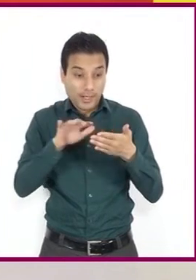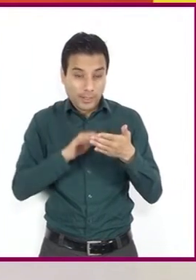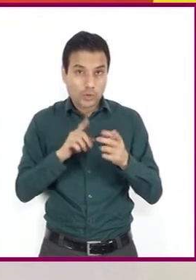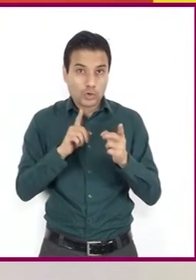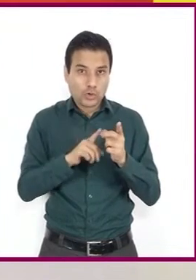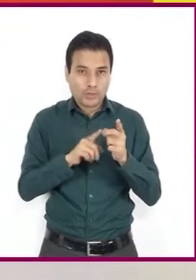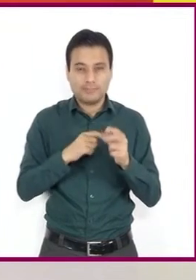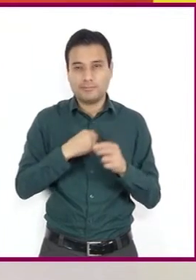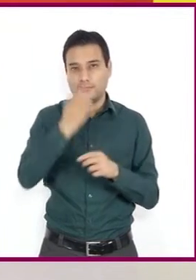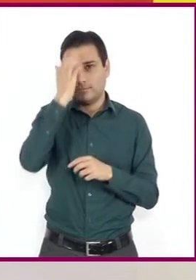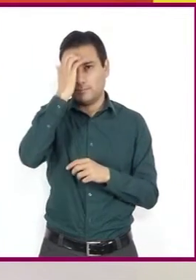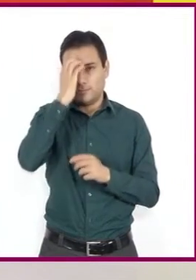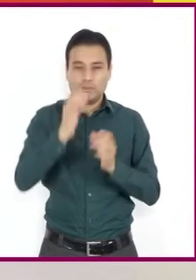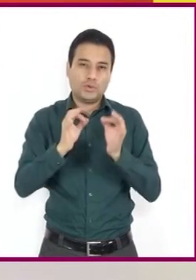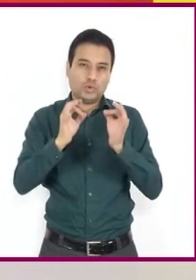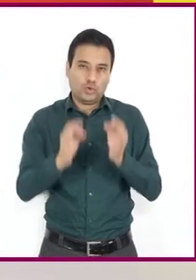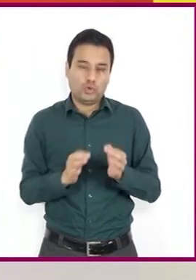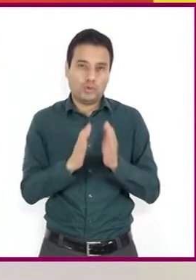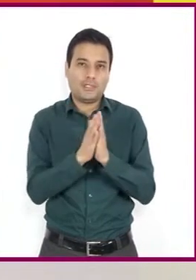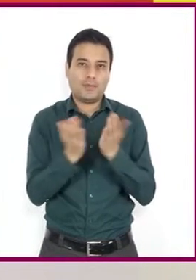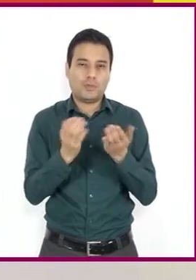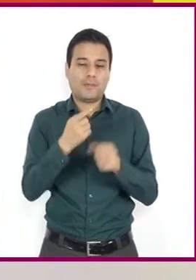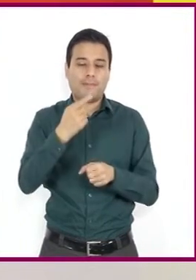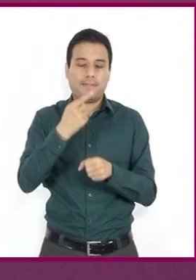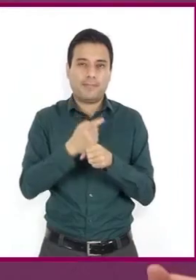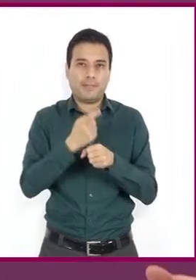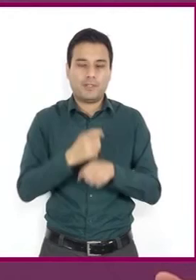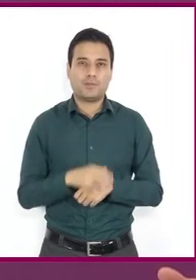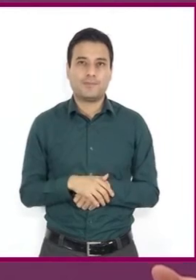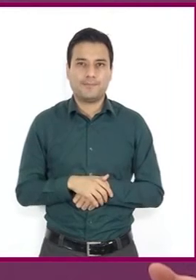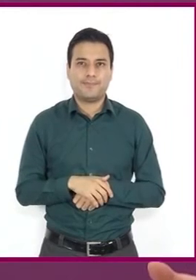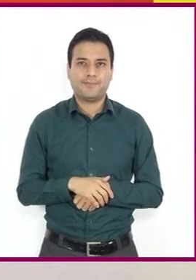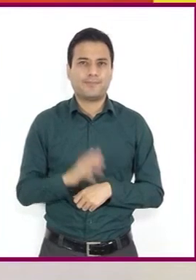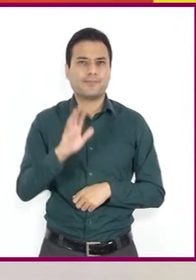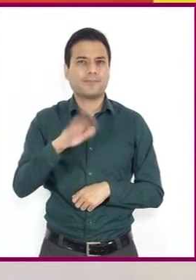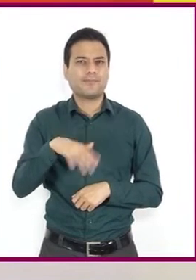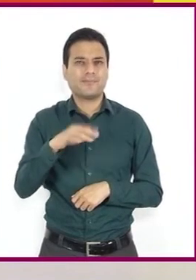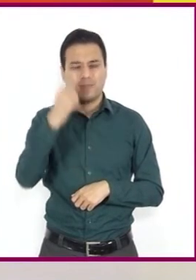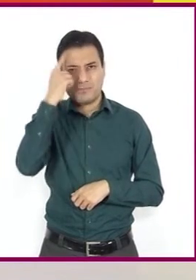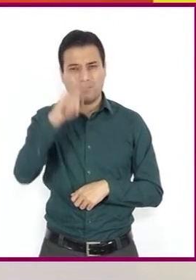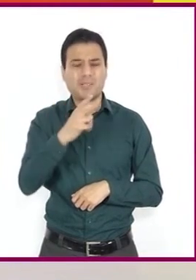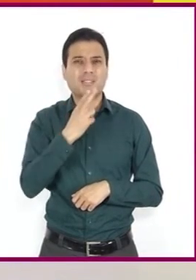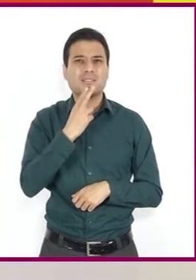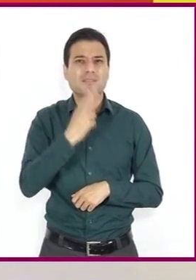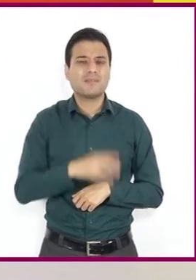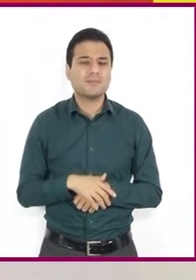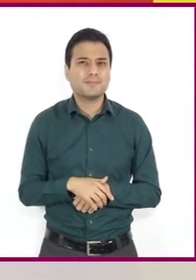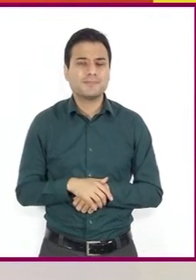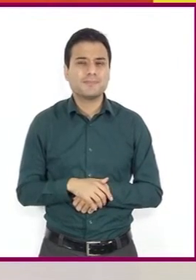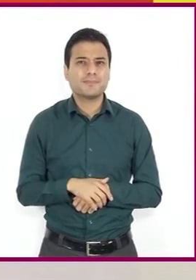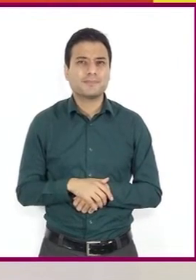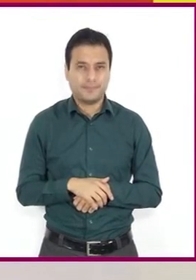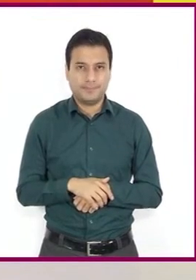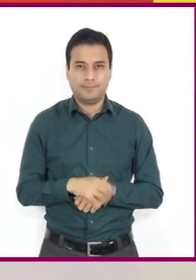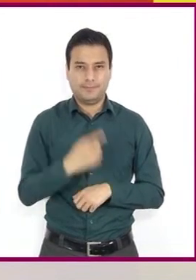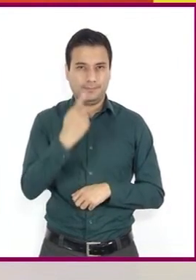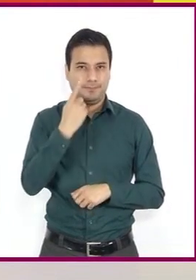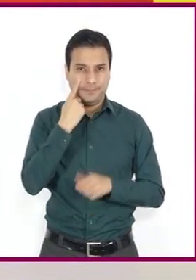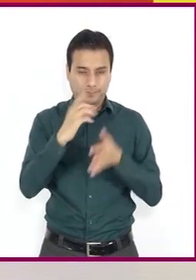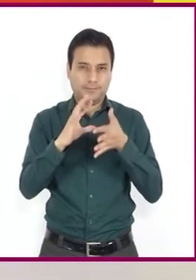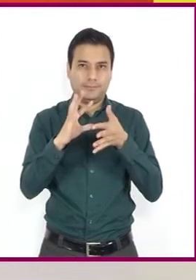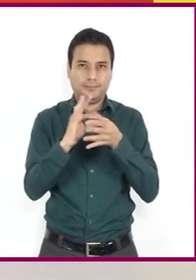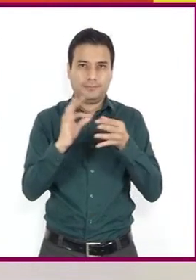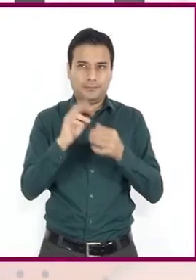y serían las fuentes primarias. Profesora, ¿y para qué nos sirven las fuentes literarias? Veamos la